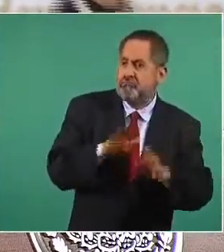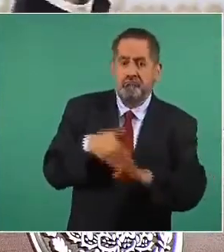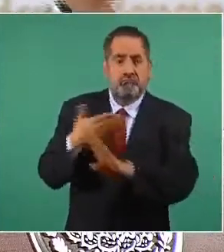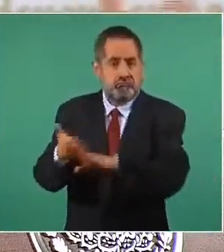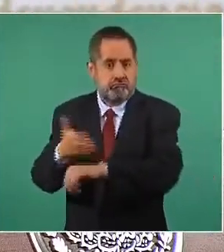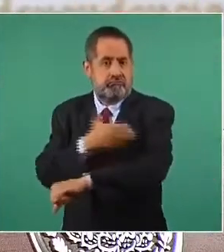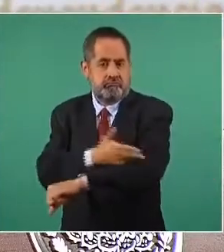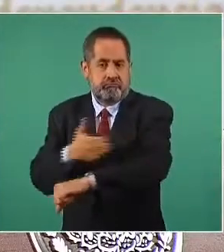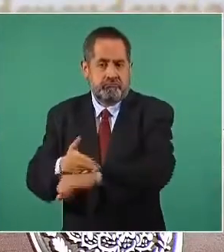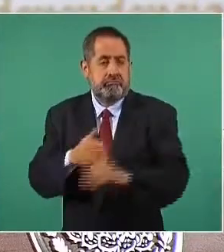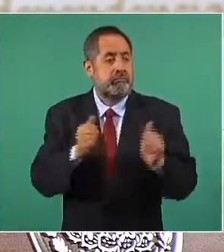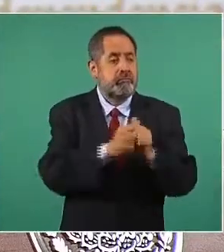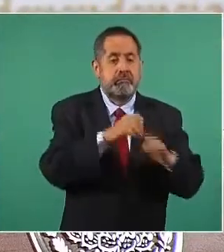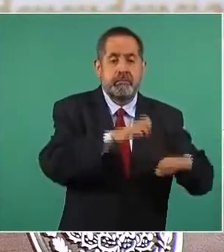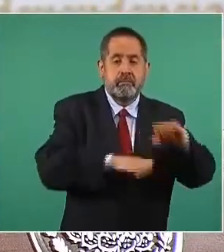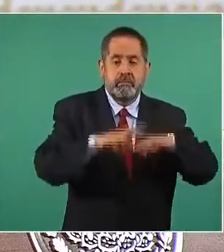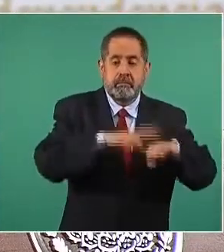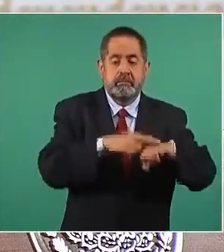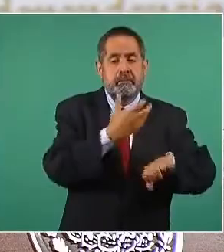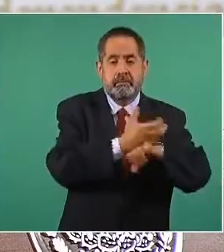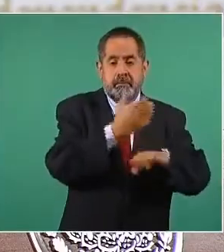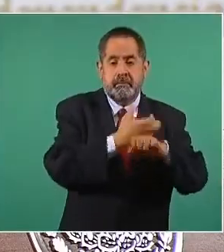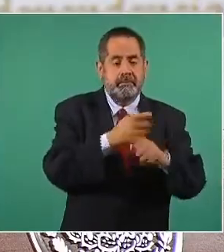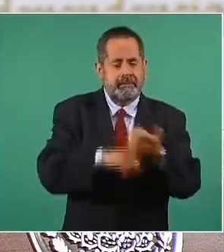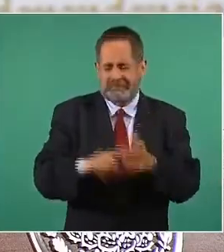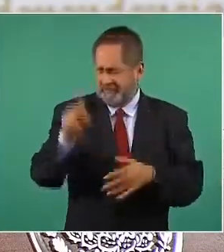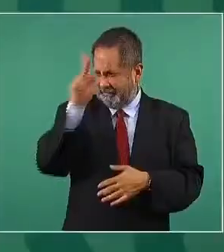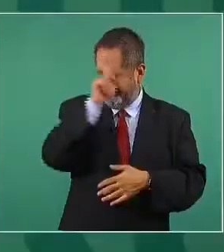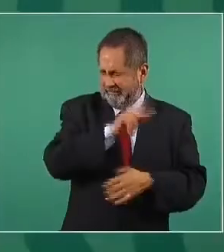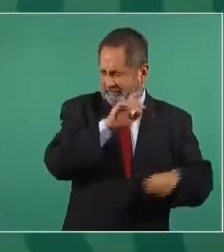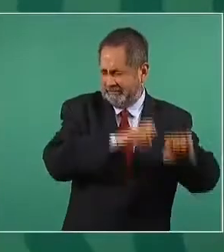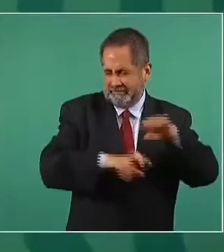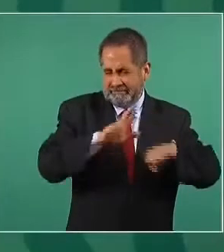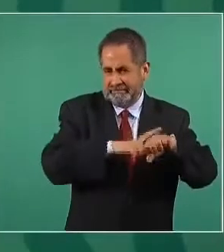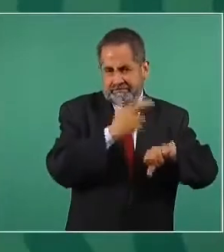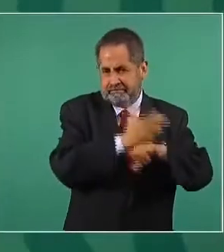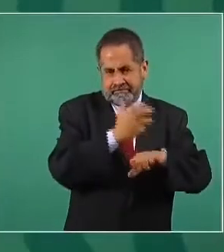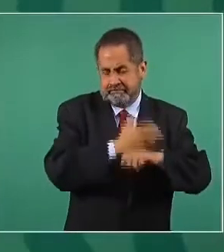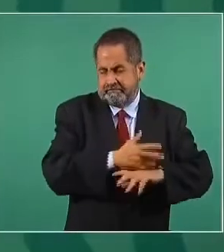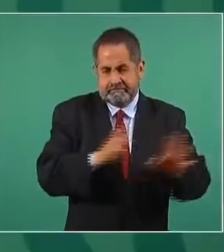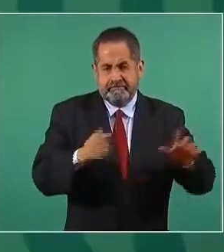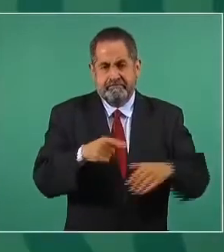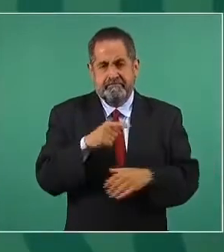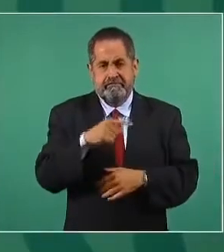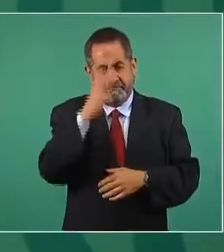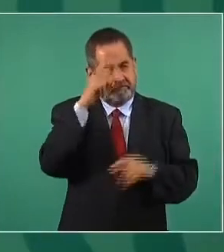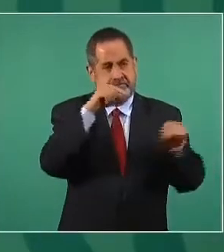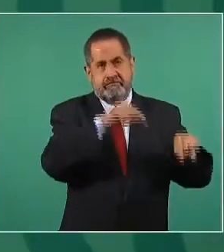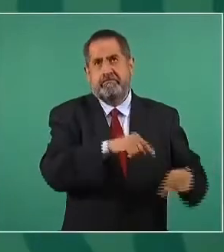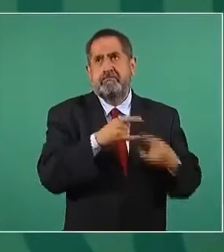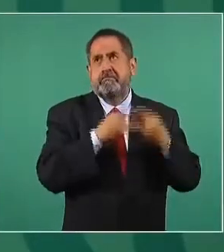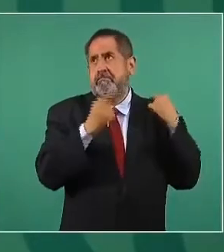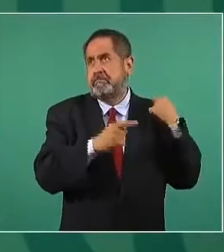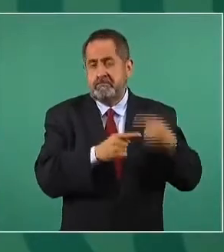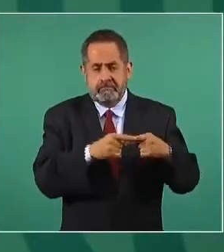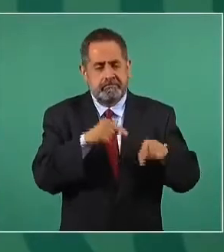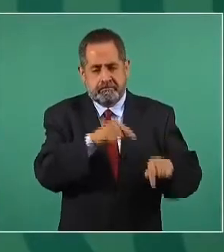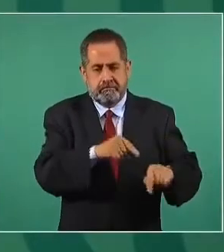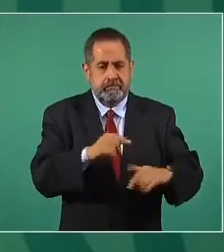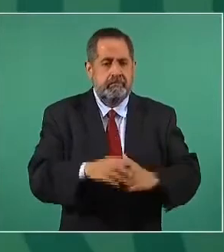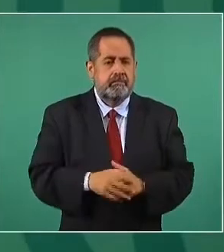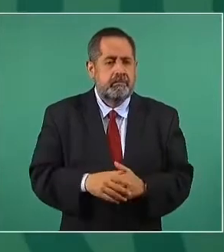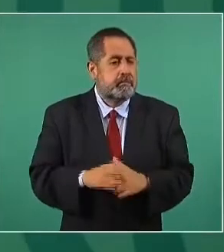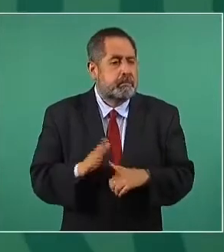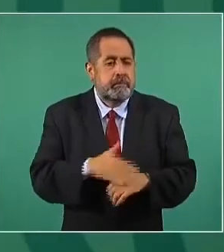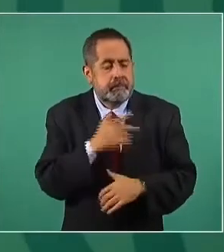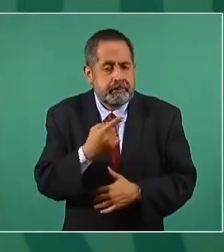con el embajador de Estados Unidos, el peor embajador que ha tenido Estados Unidos en México en toda la historia.